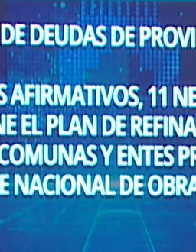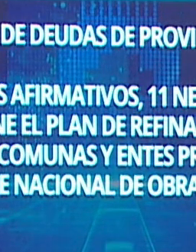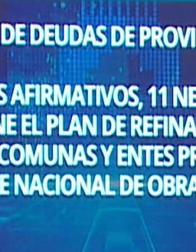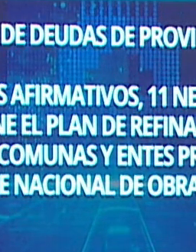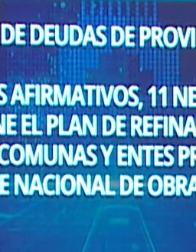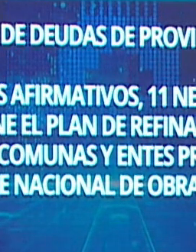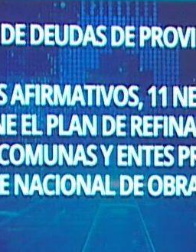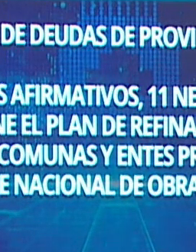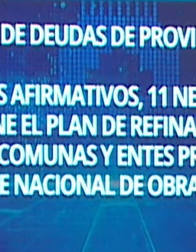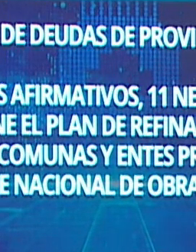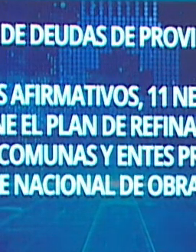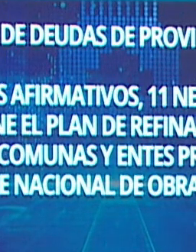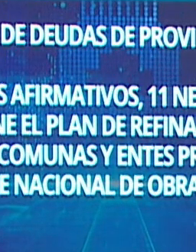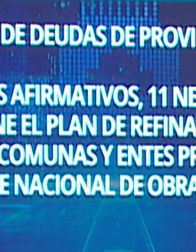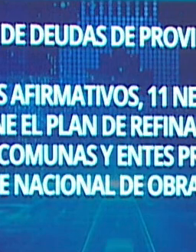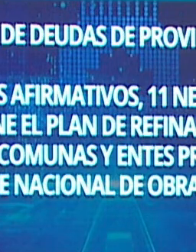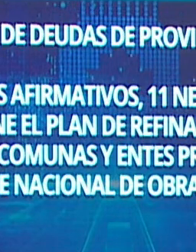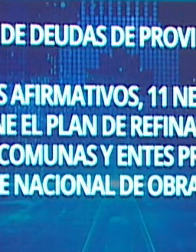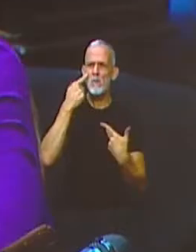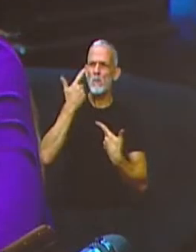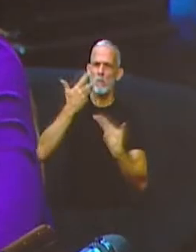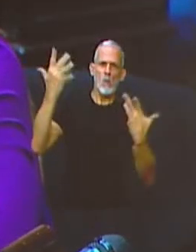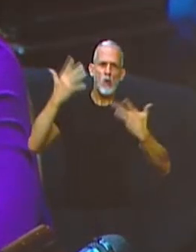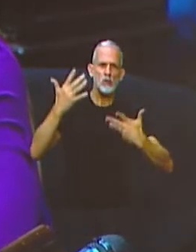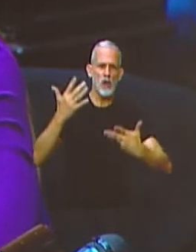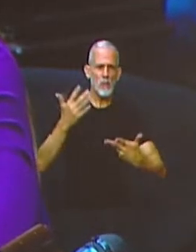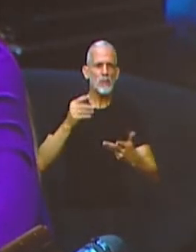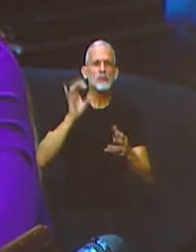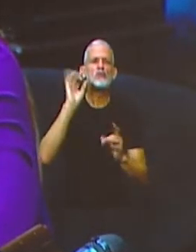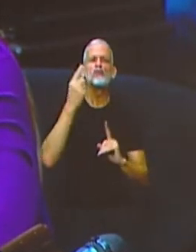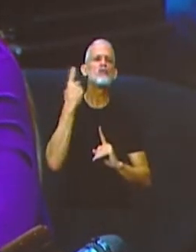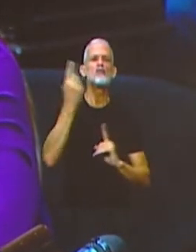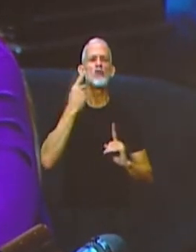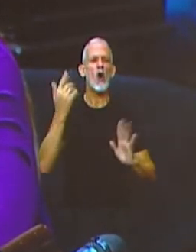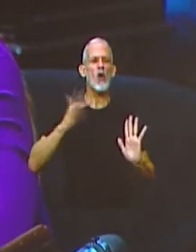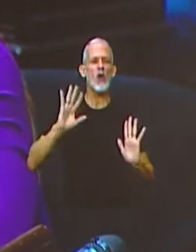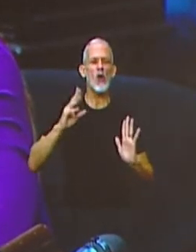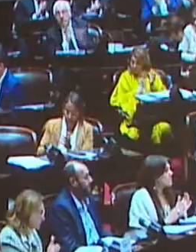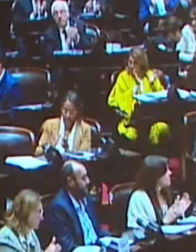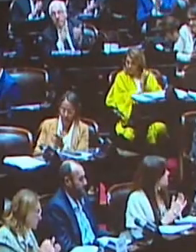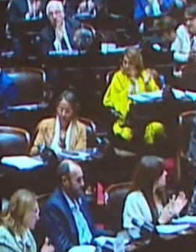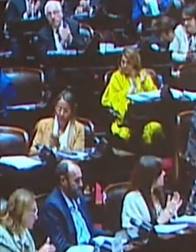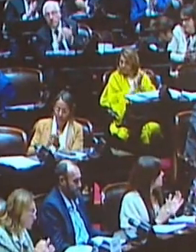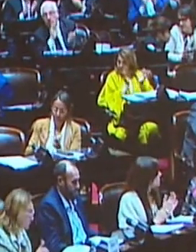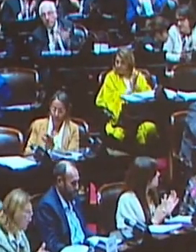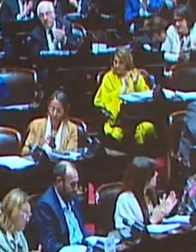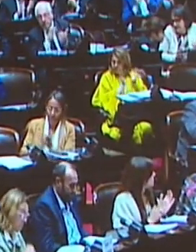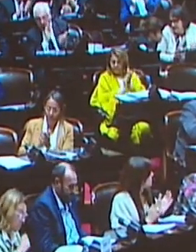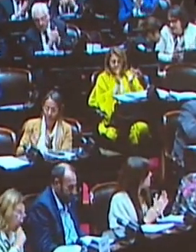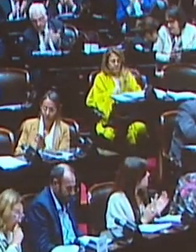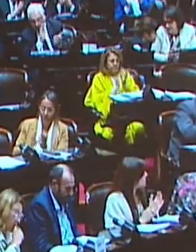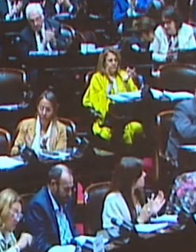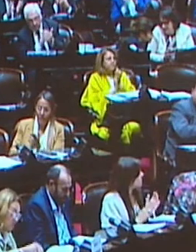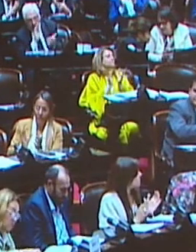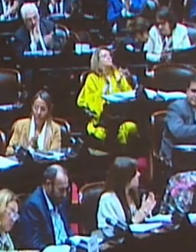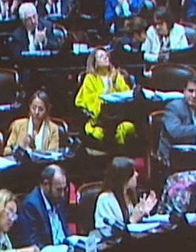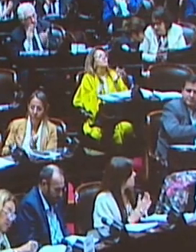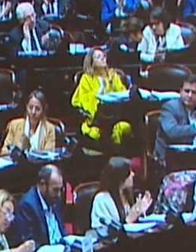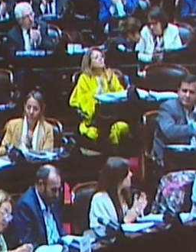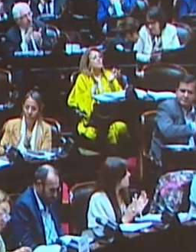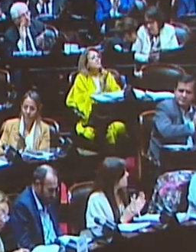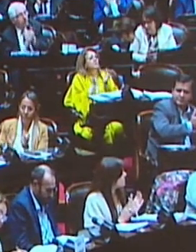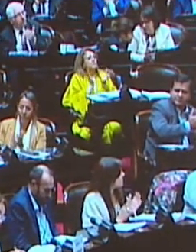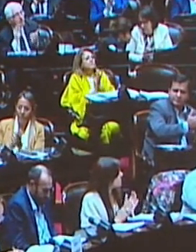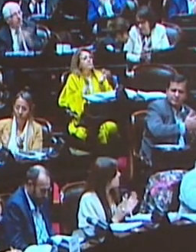de dólares. Y una deuda contraída en los años 90 por, como decía José, provincias, comunas y municipios para realizar este